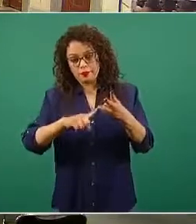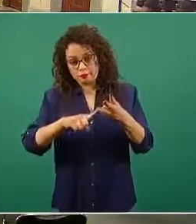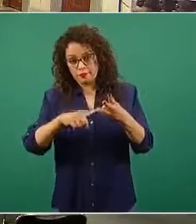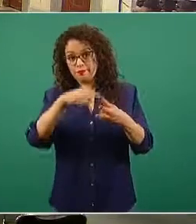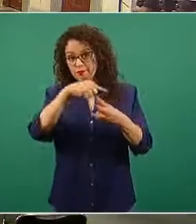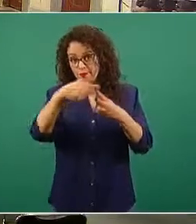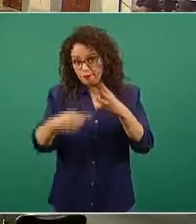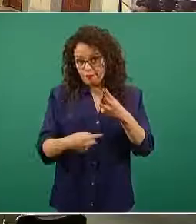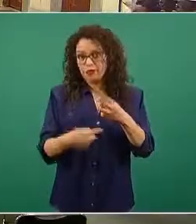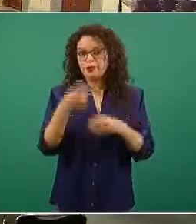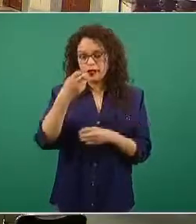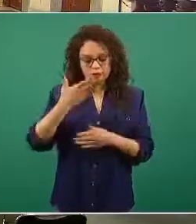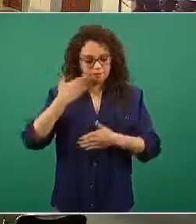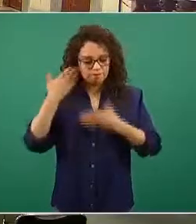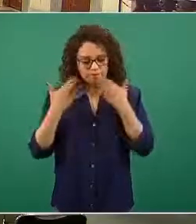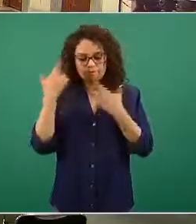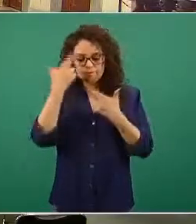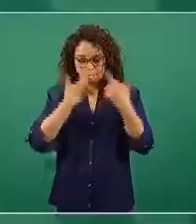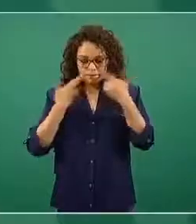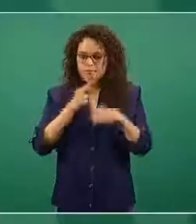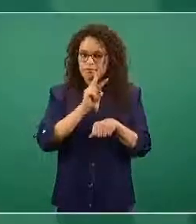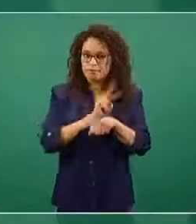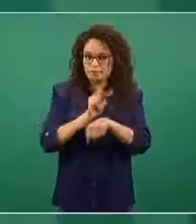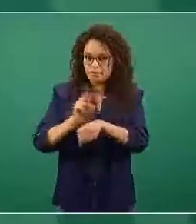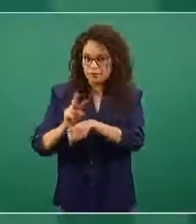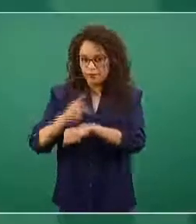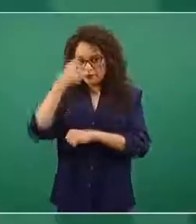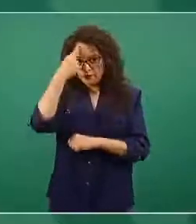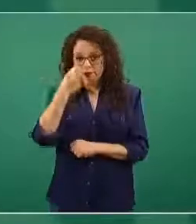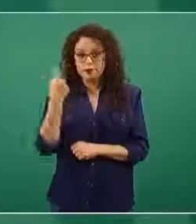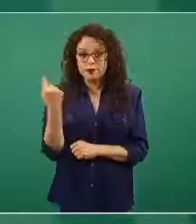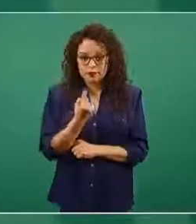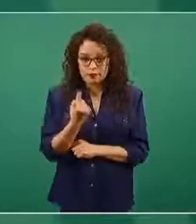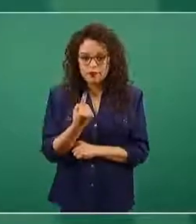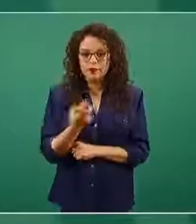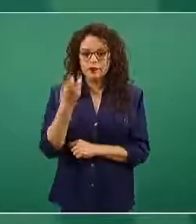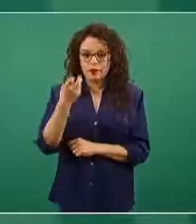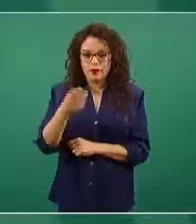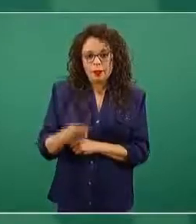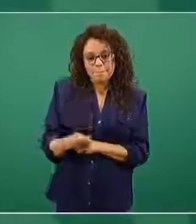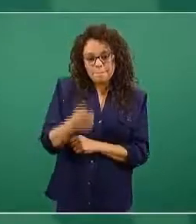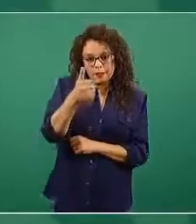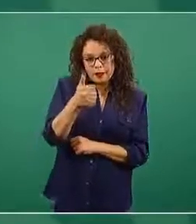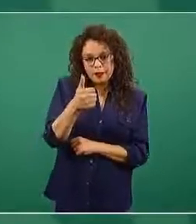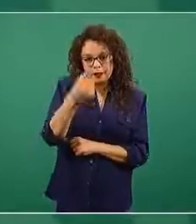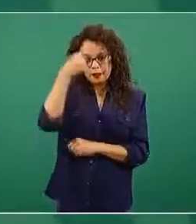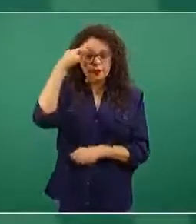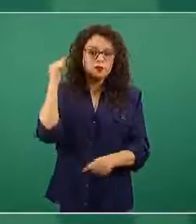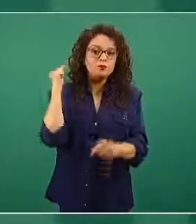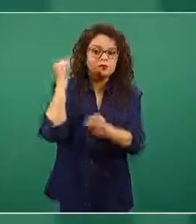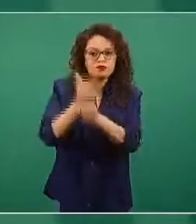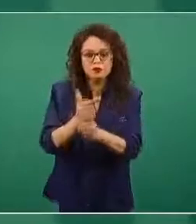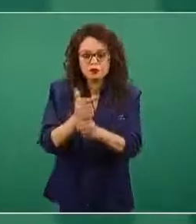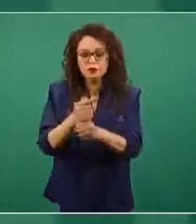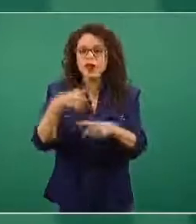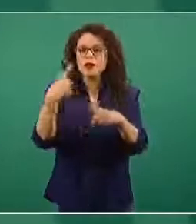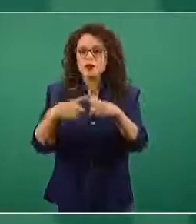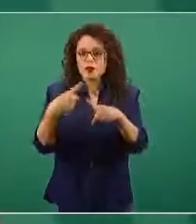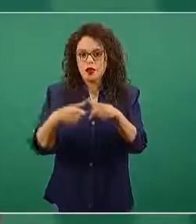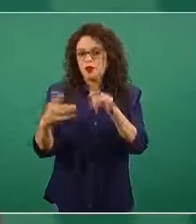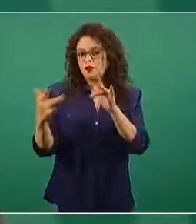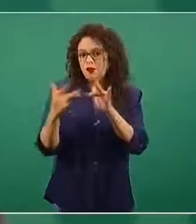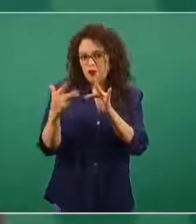se estudian y se da seguimiento para efectos precisamente de primero, o el primer paso es identificar quién es